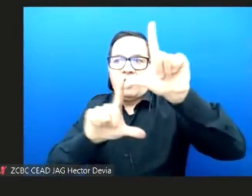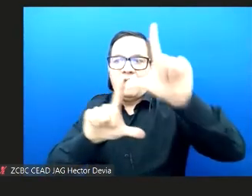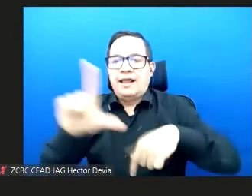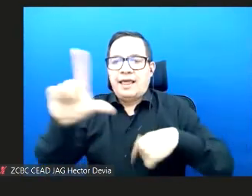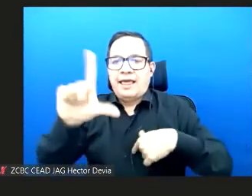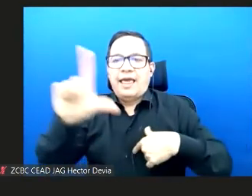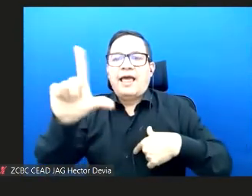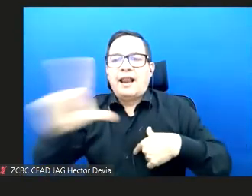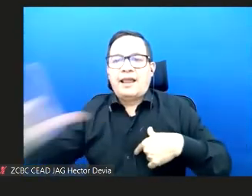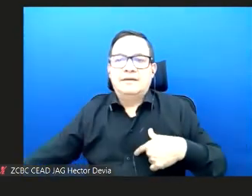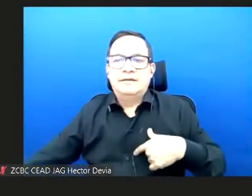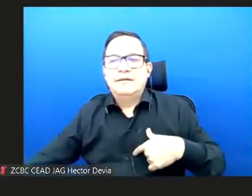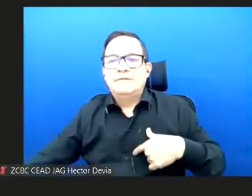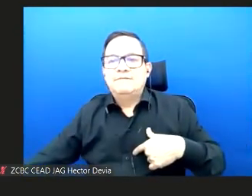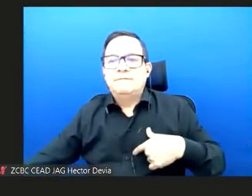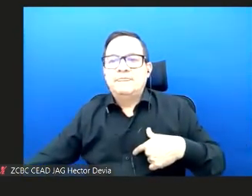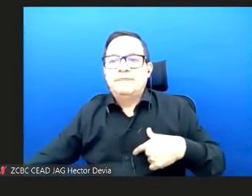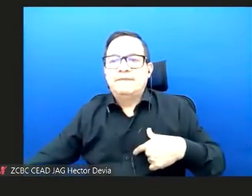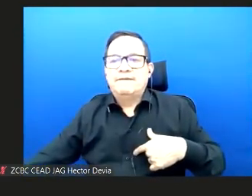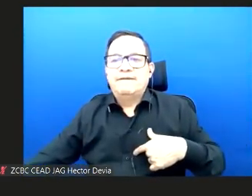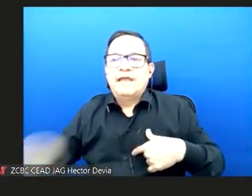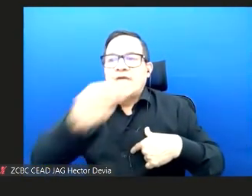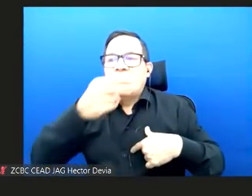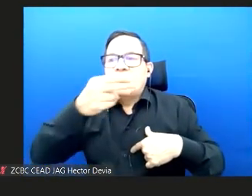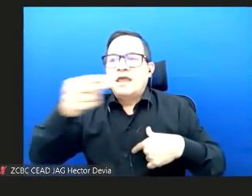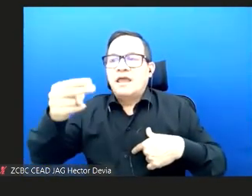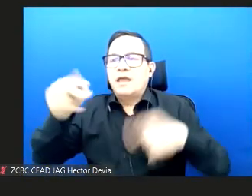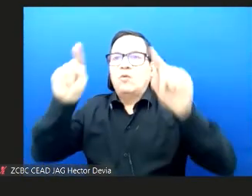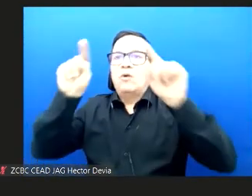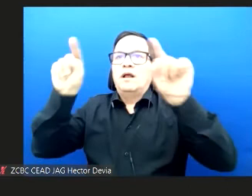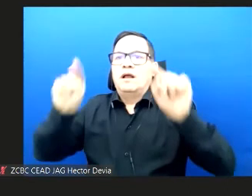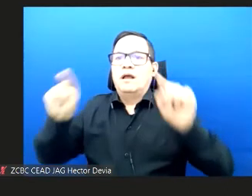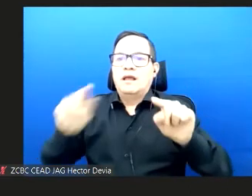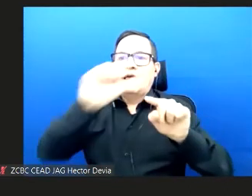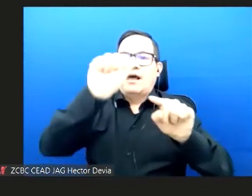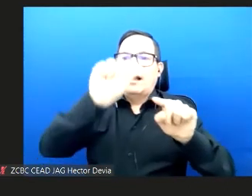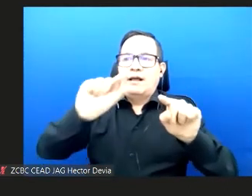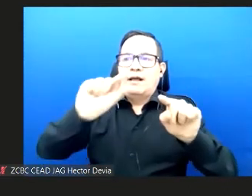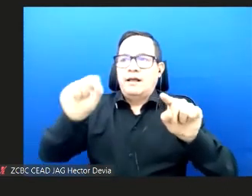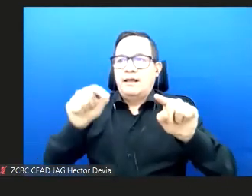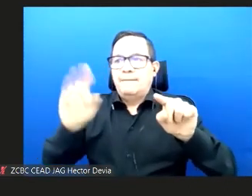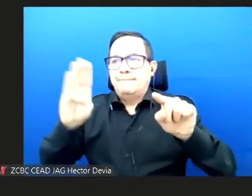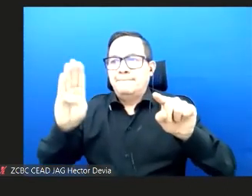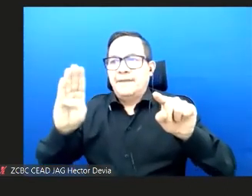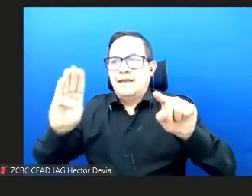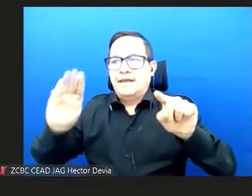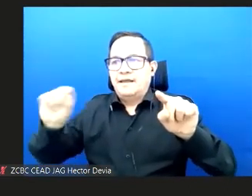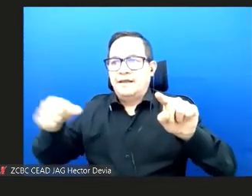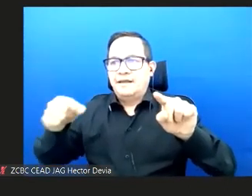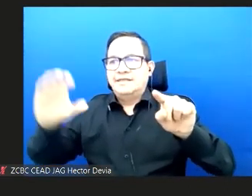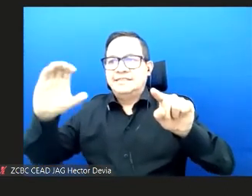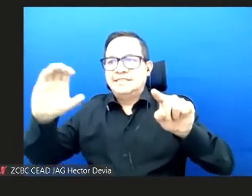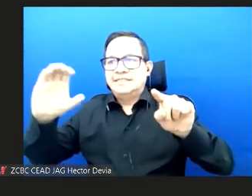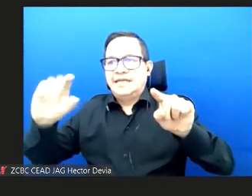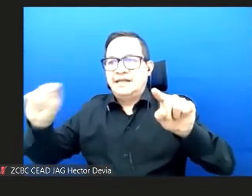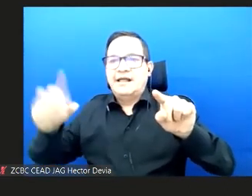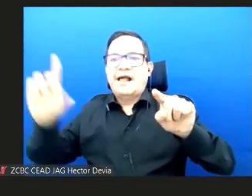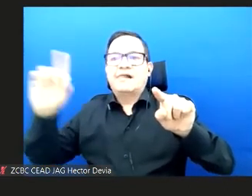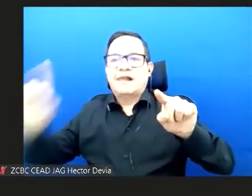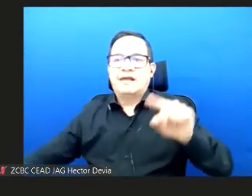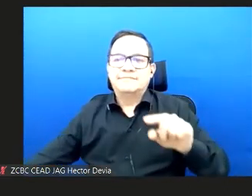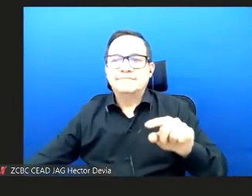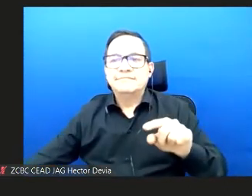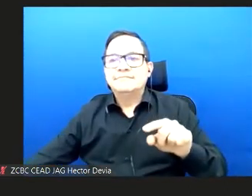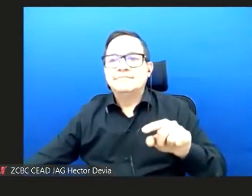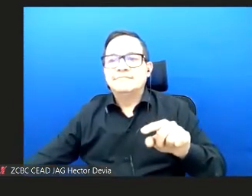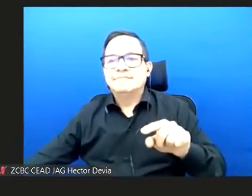igual a B, C, D y pues todas las letras, ¿sí? El abecedario, pues. Entonces, esa es otra forma